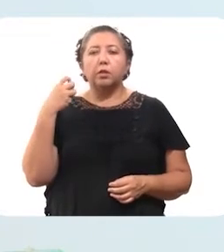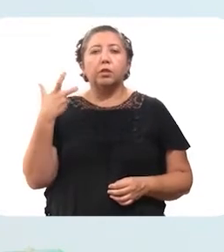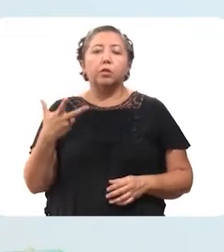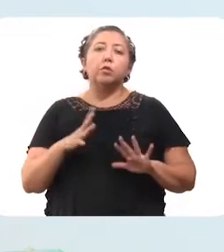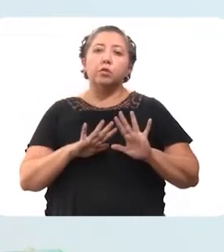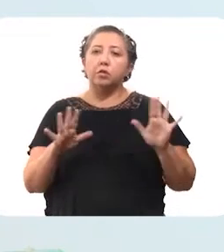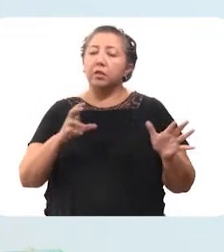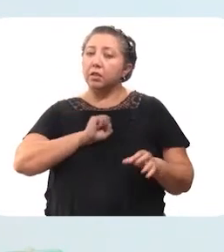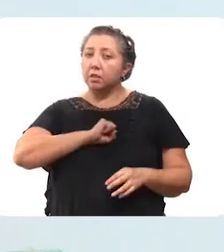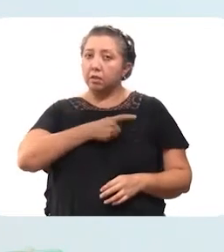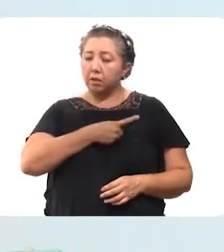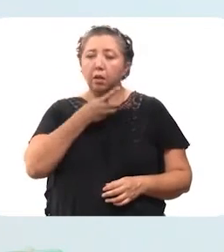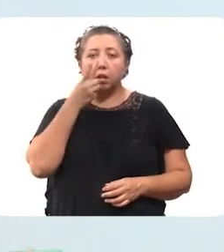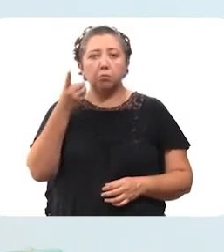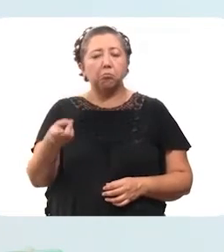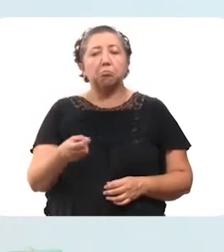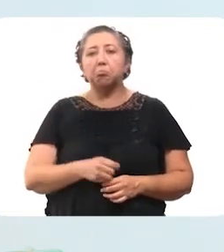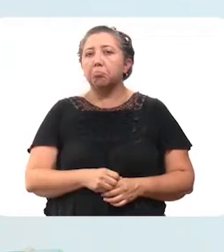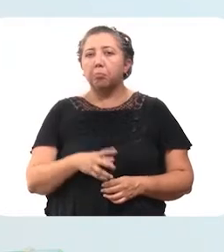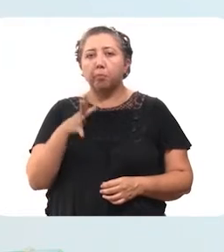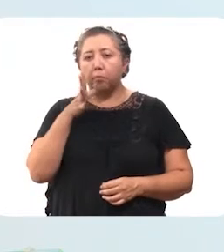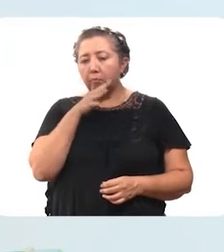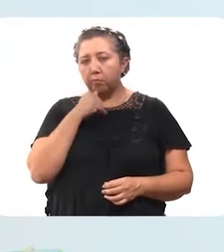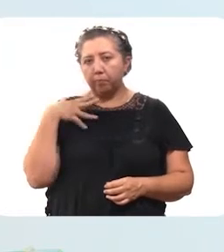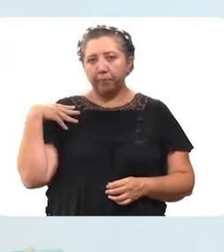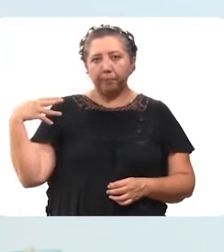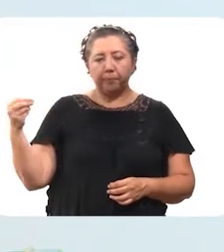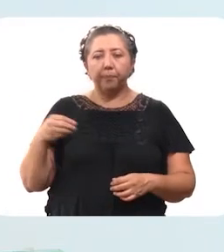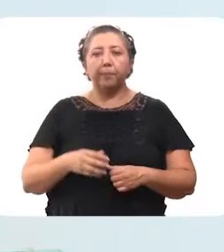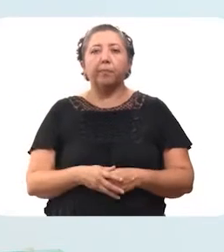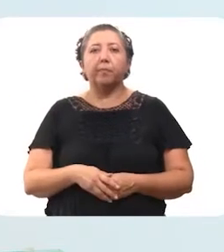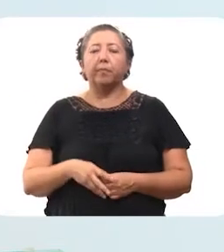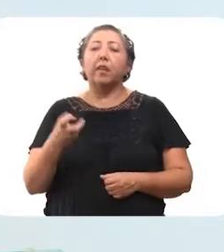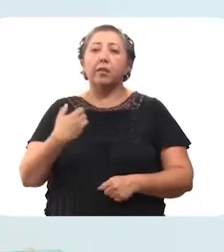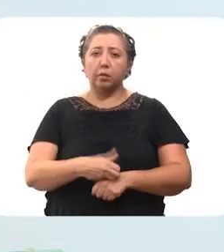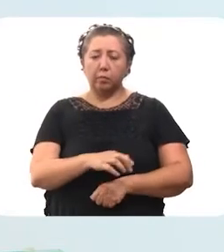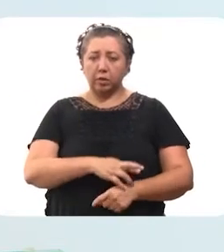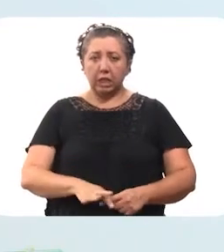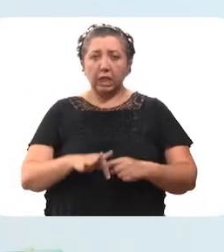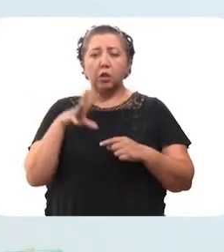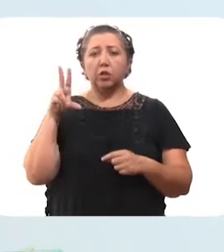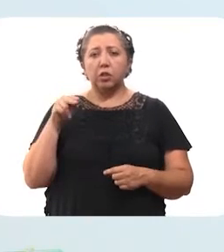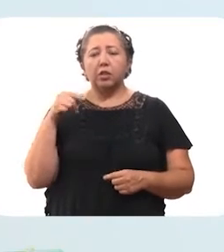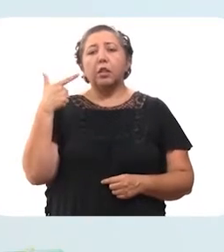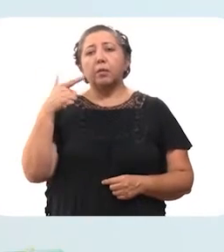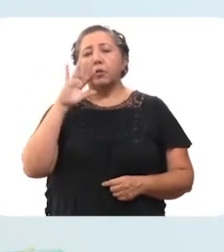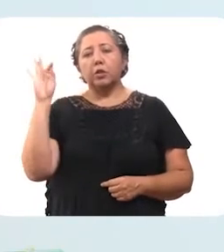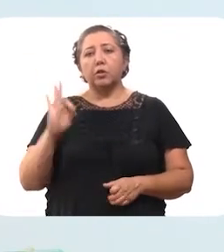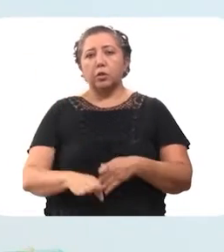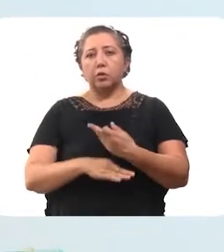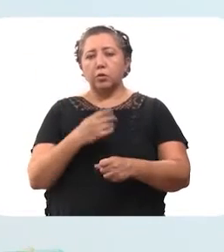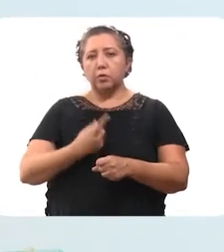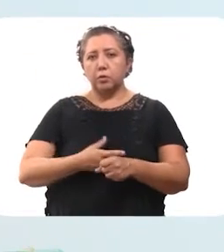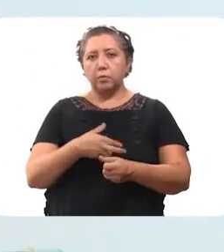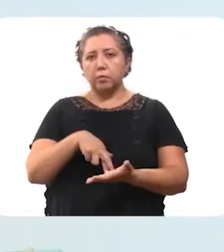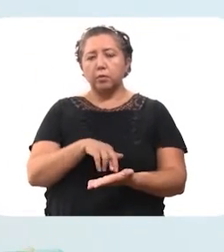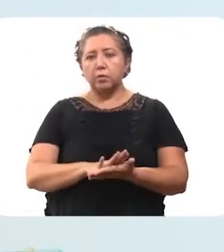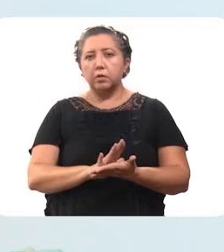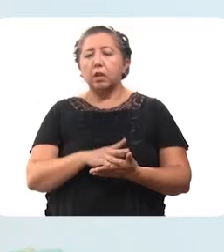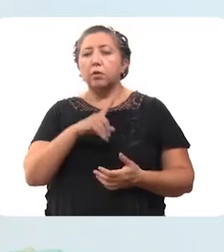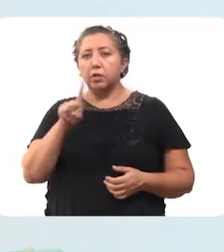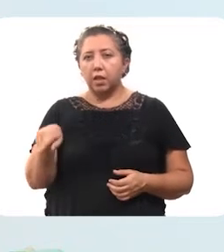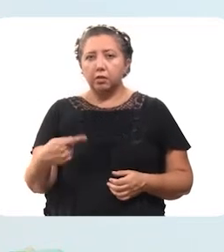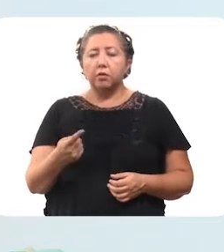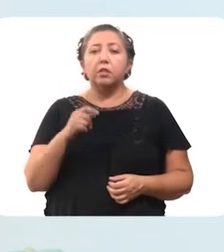63.328 pacientes ya se recuperaron, no presentan síntomas ni pueden contagiar. Esta cifra representa el 87% del total de